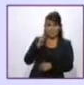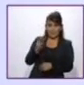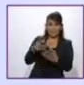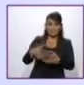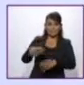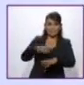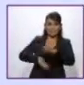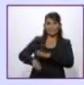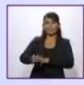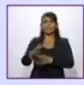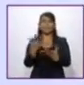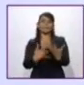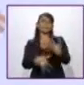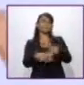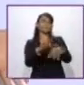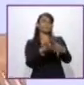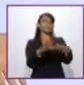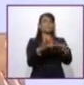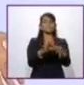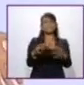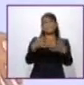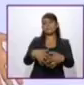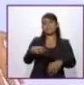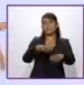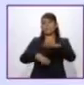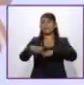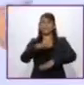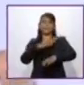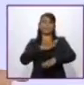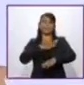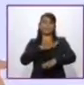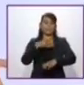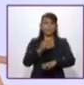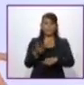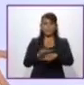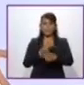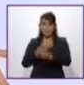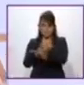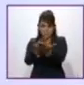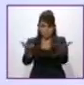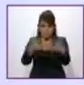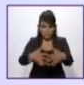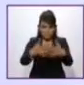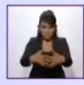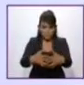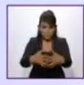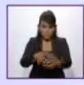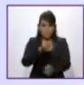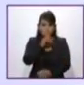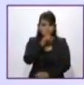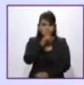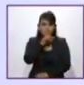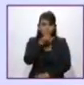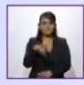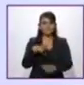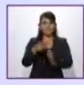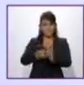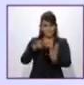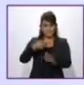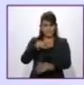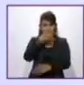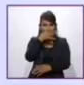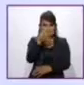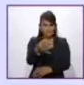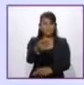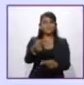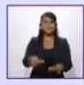empresas cuando la mayor parte de la población no es empresaria. Repito, quieren hacer